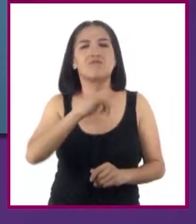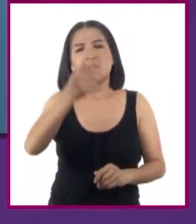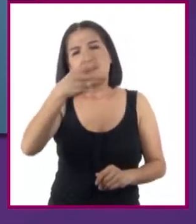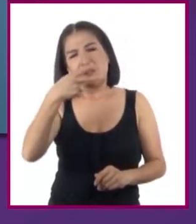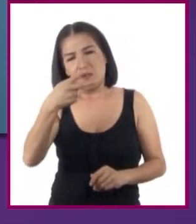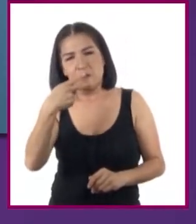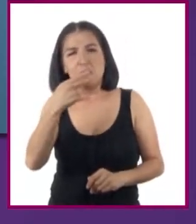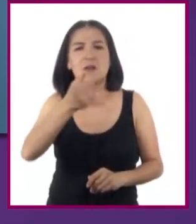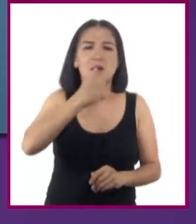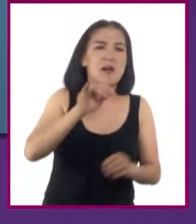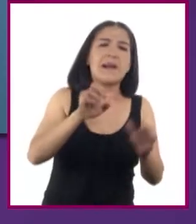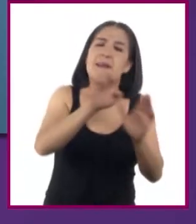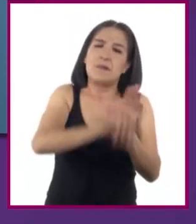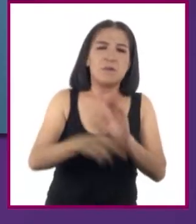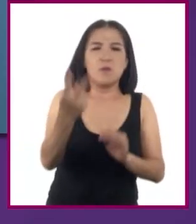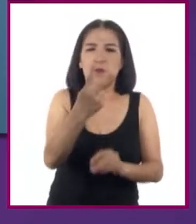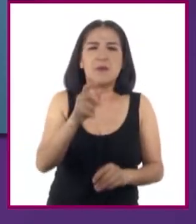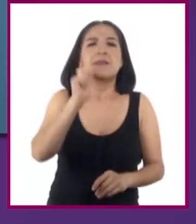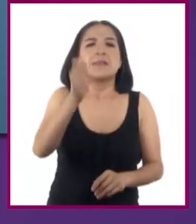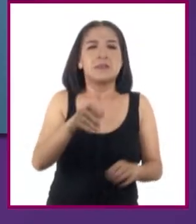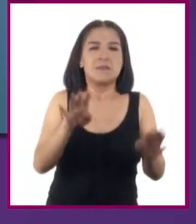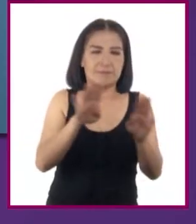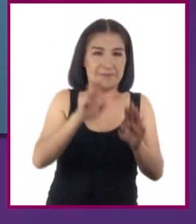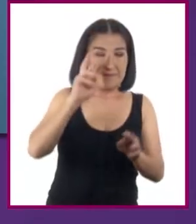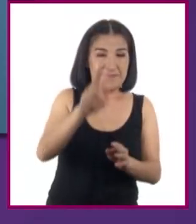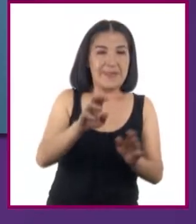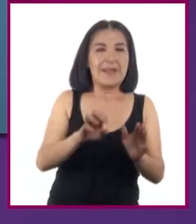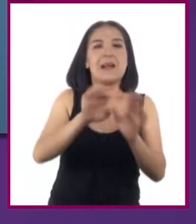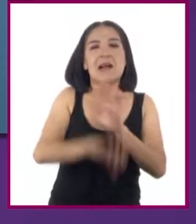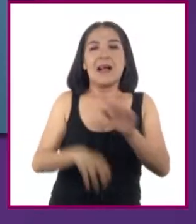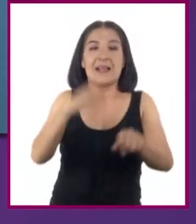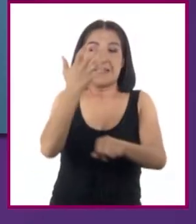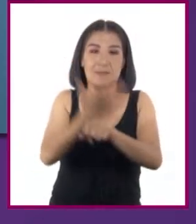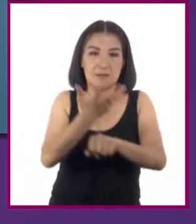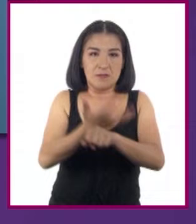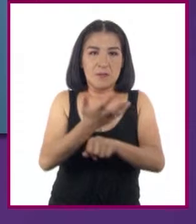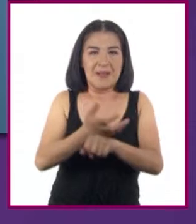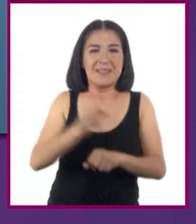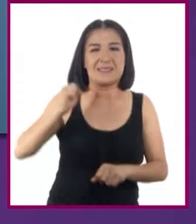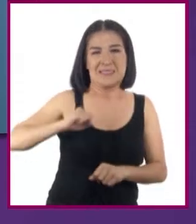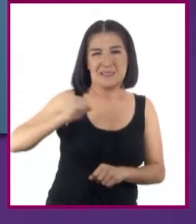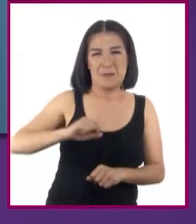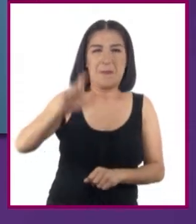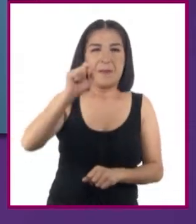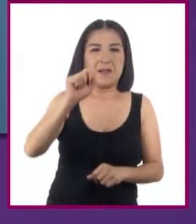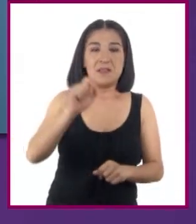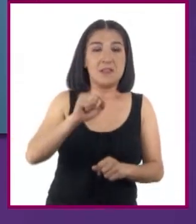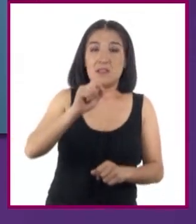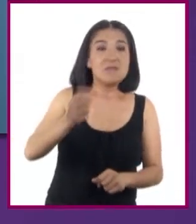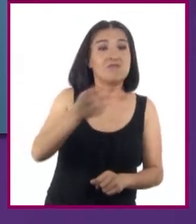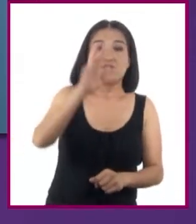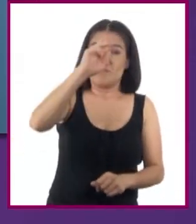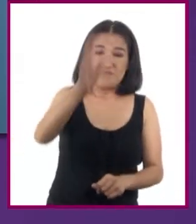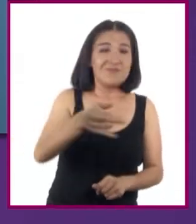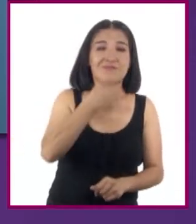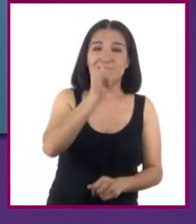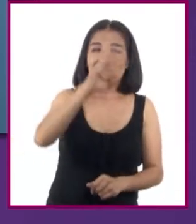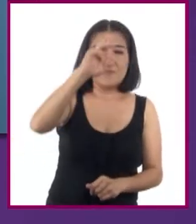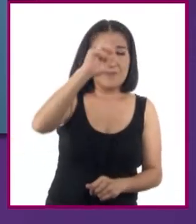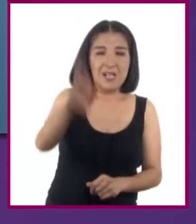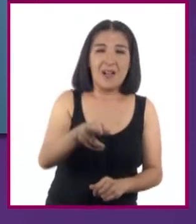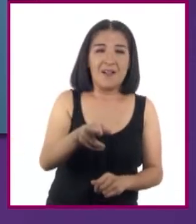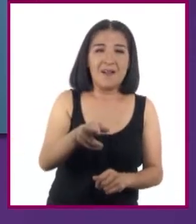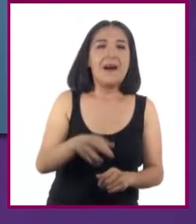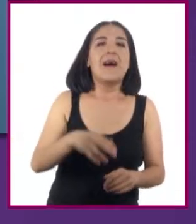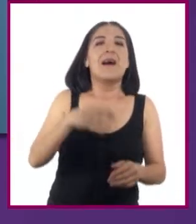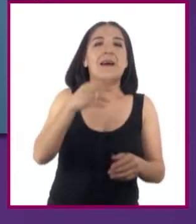en el video. Por ejemplo, en Estados Unidos, a principios del siglo XX, el alcohol estaba prohibido. Para algunas